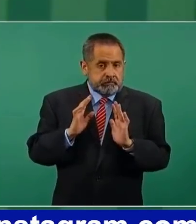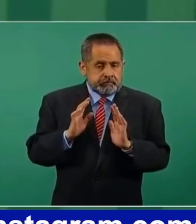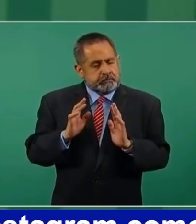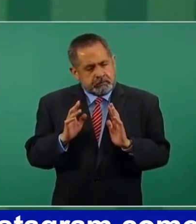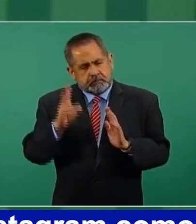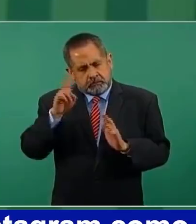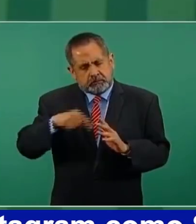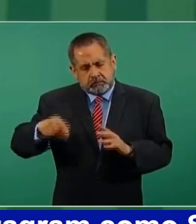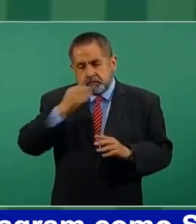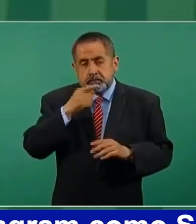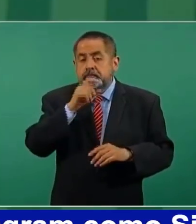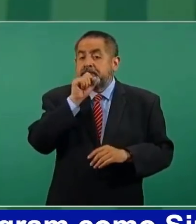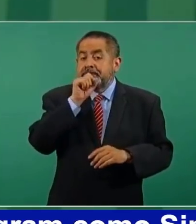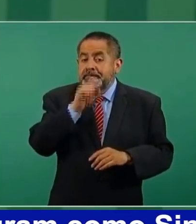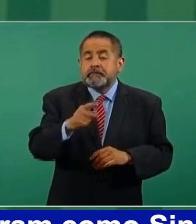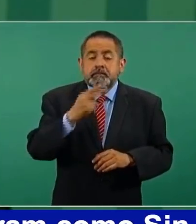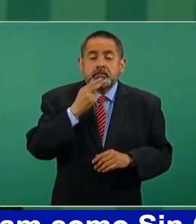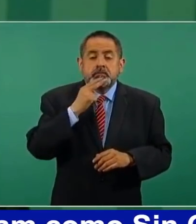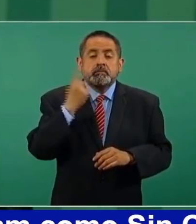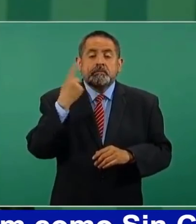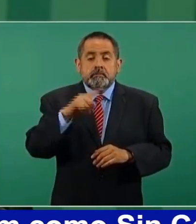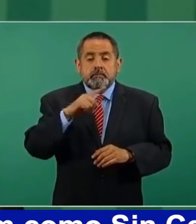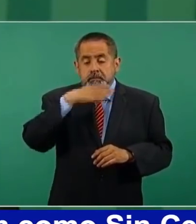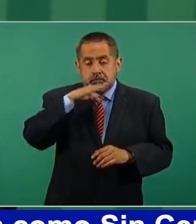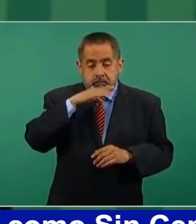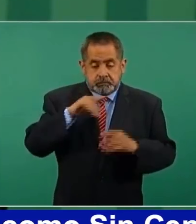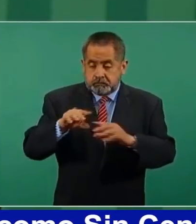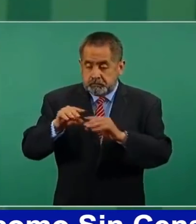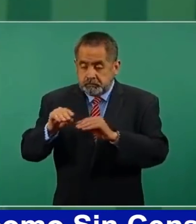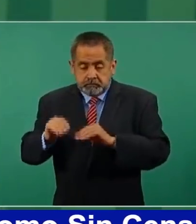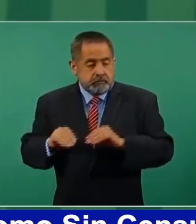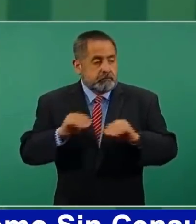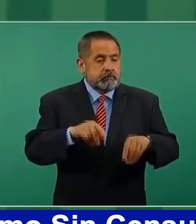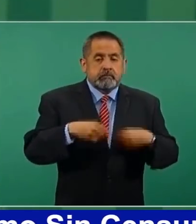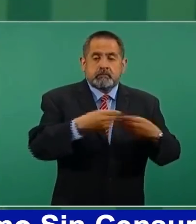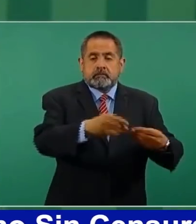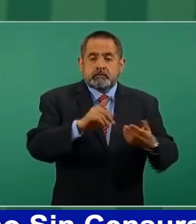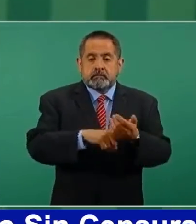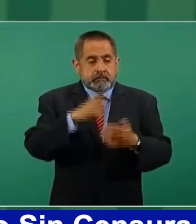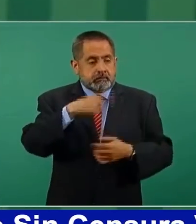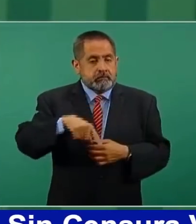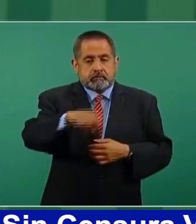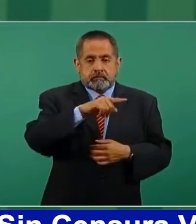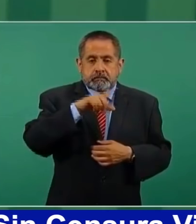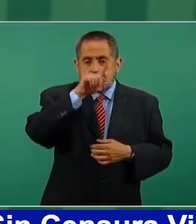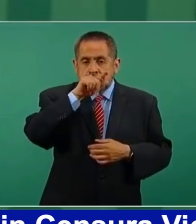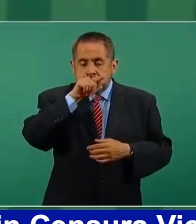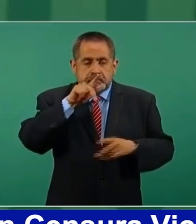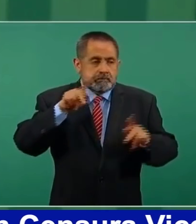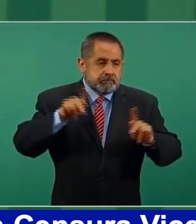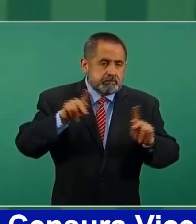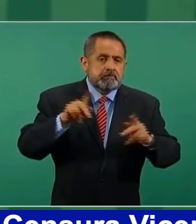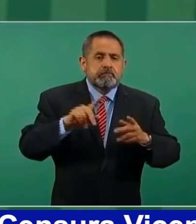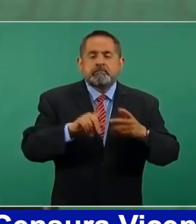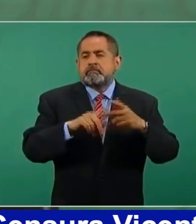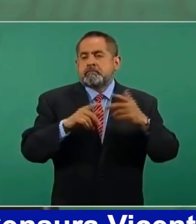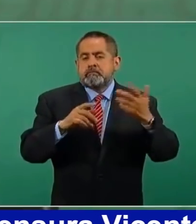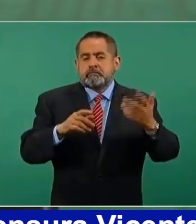básico, sino también se utiliza para alimento de aves,